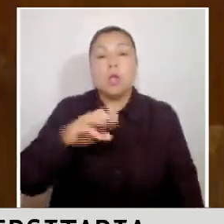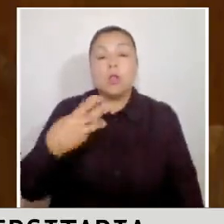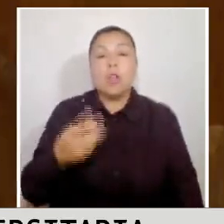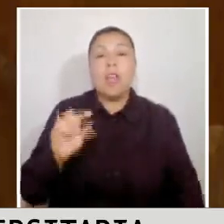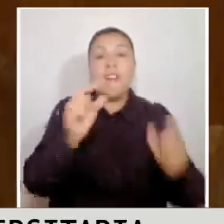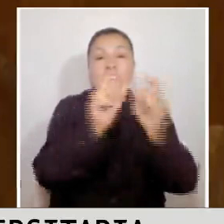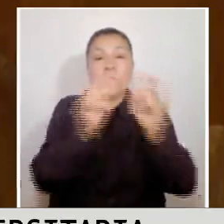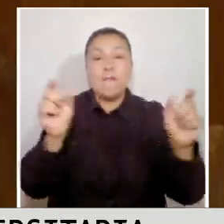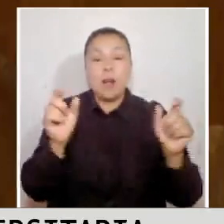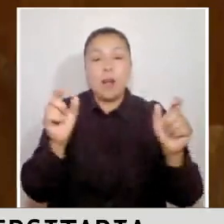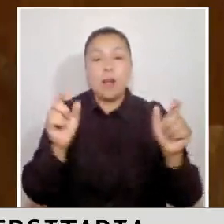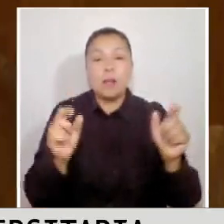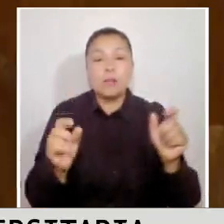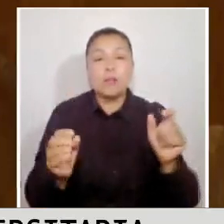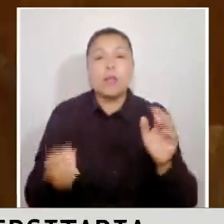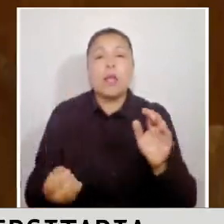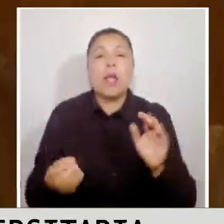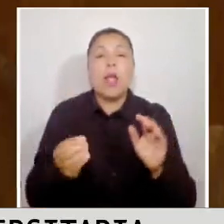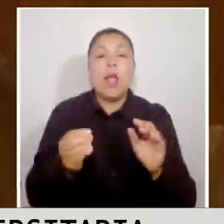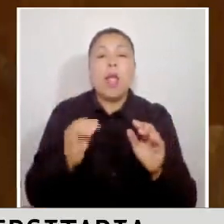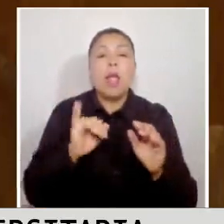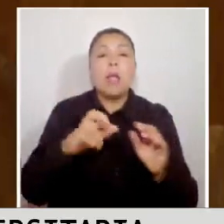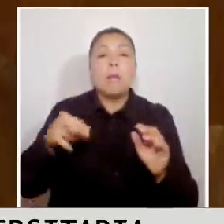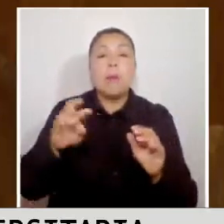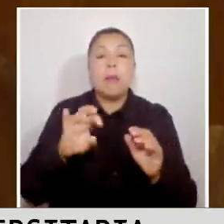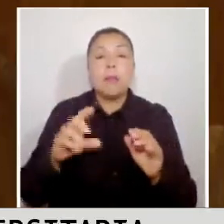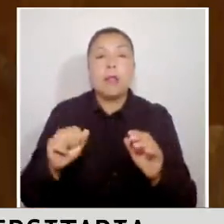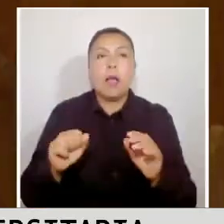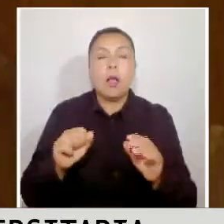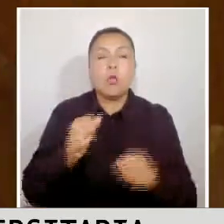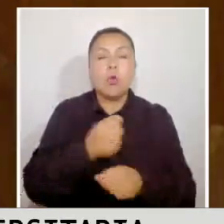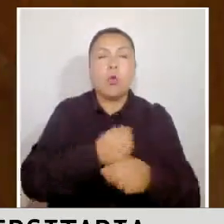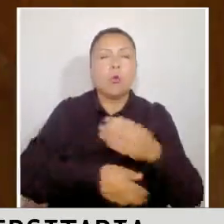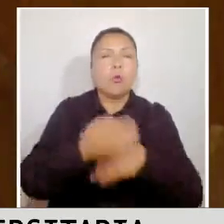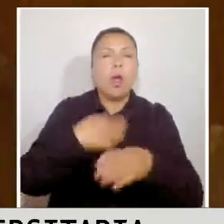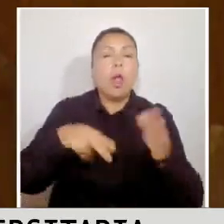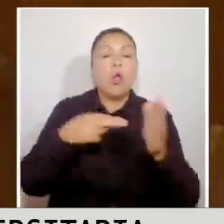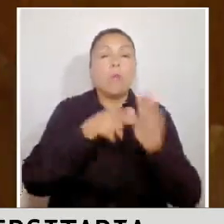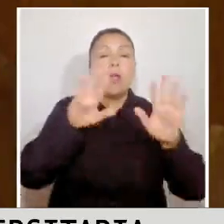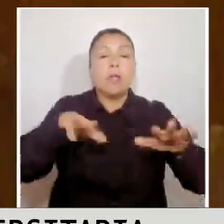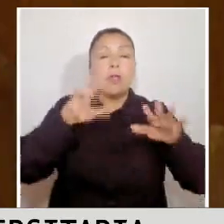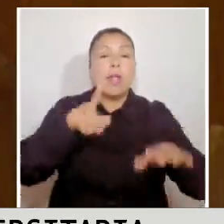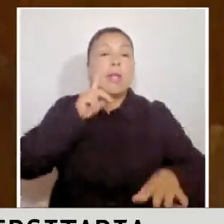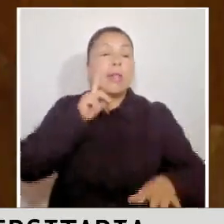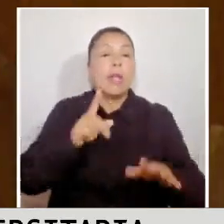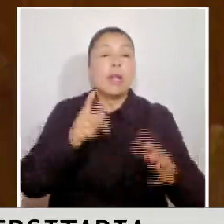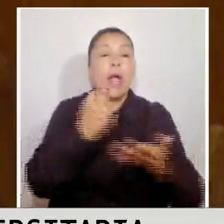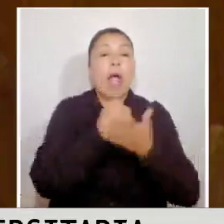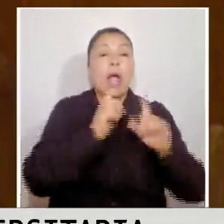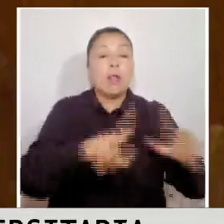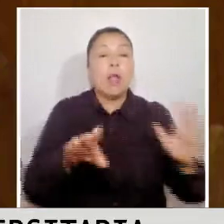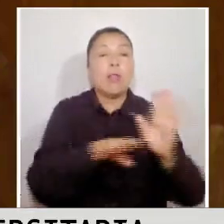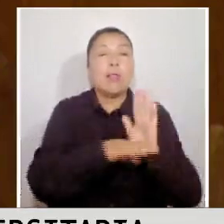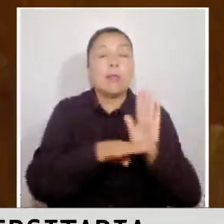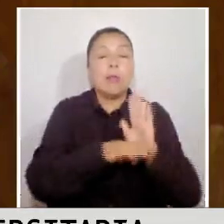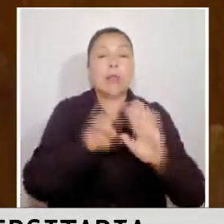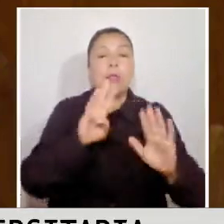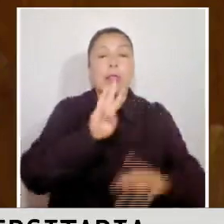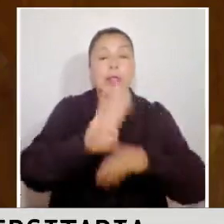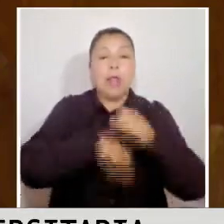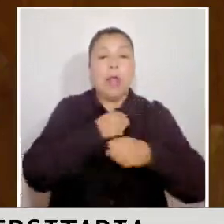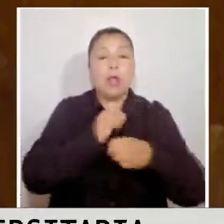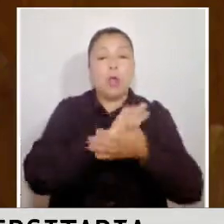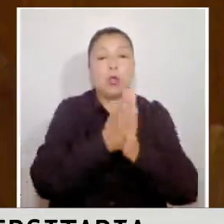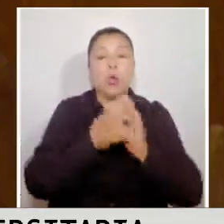implementados con anad anterioridad al año 2019 que cuenten con una acreditación mínima de 3 años es todo cuanto